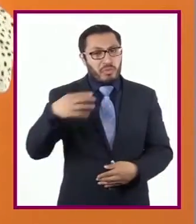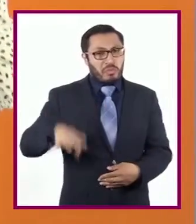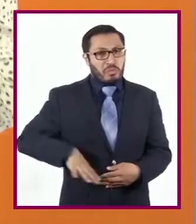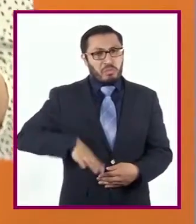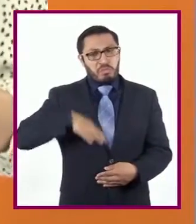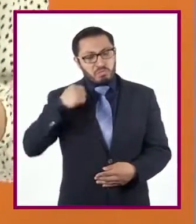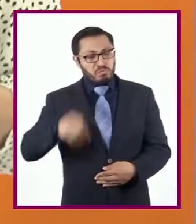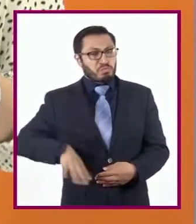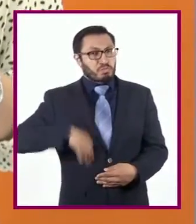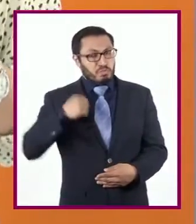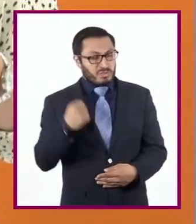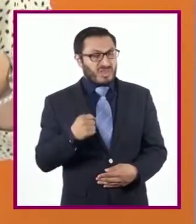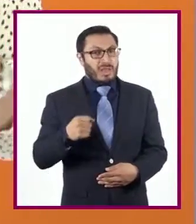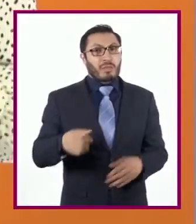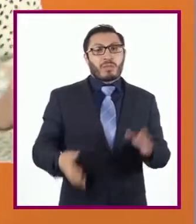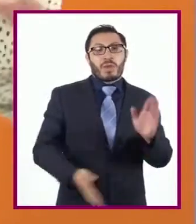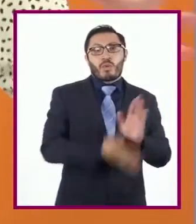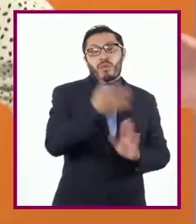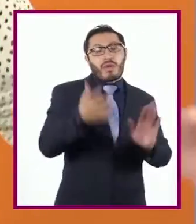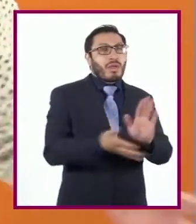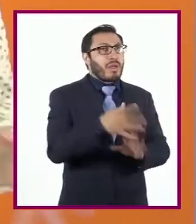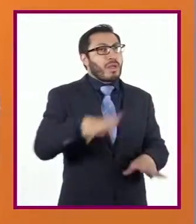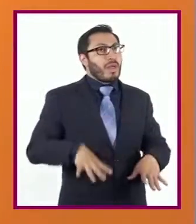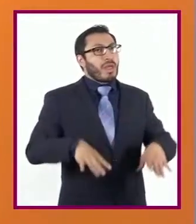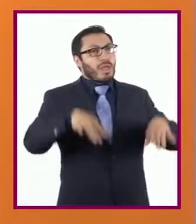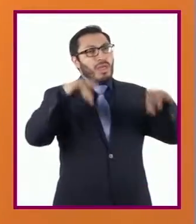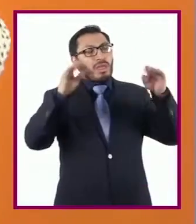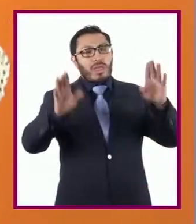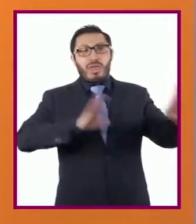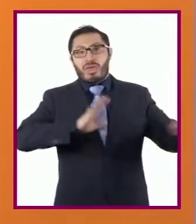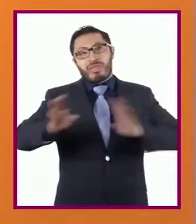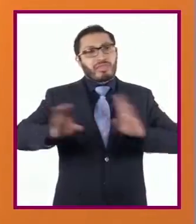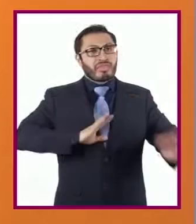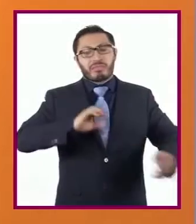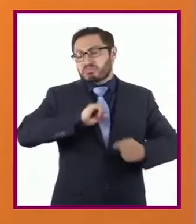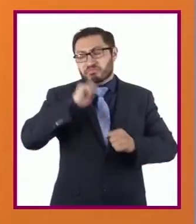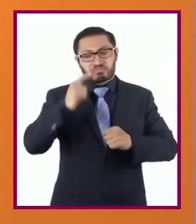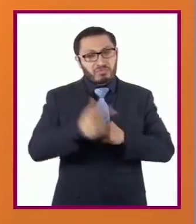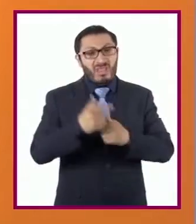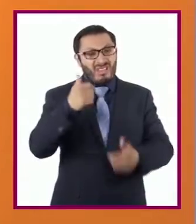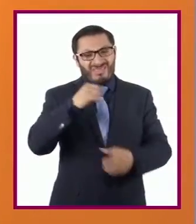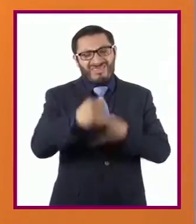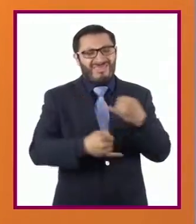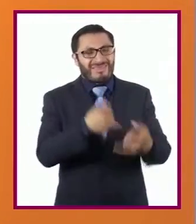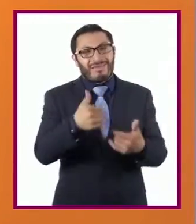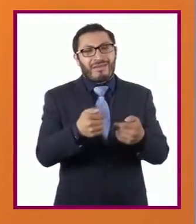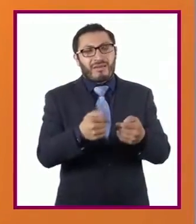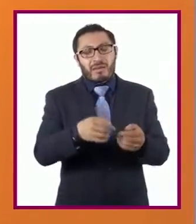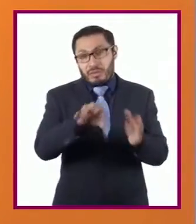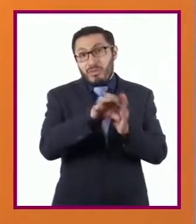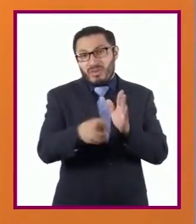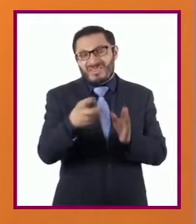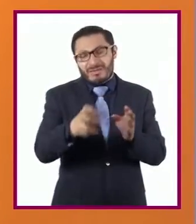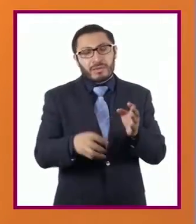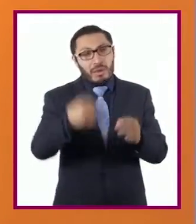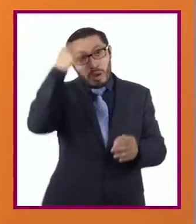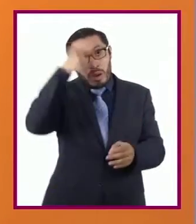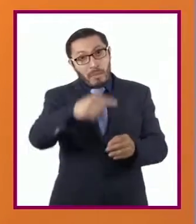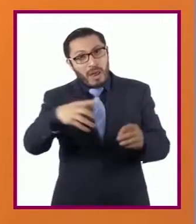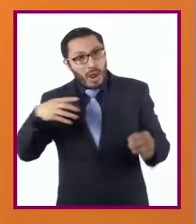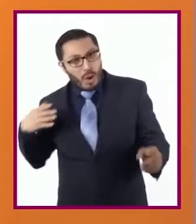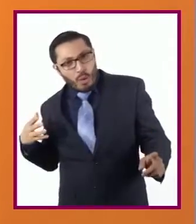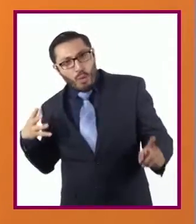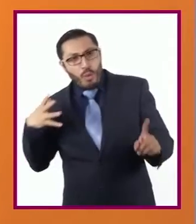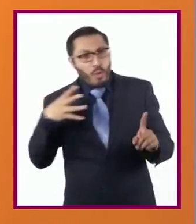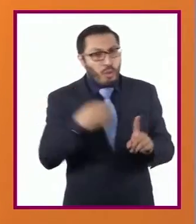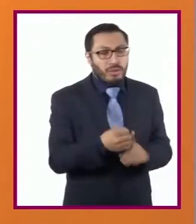necesito construir el imperio, el ejército, lo que sea en el juego de video para llegar al final. Sería más